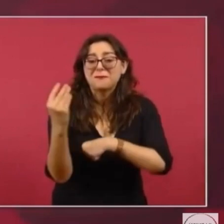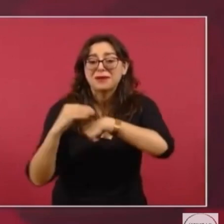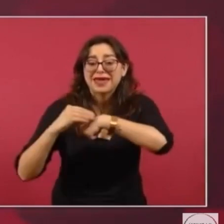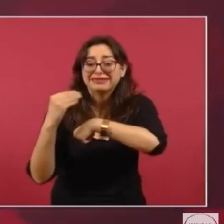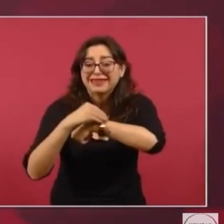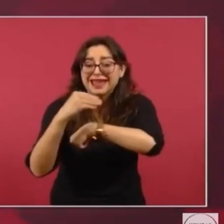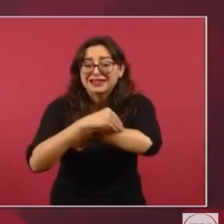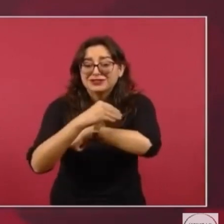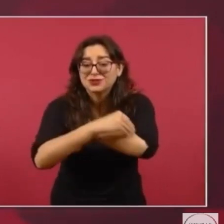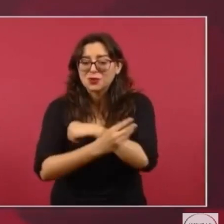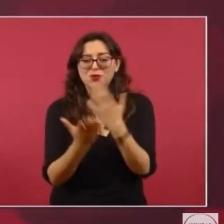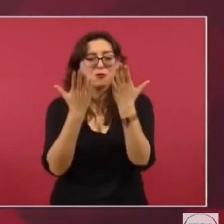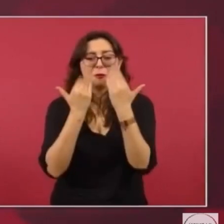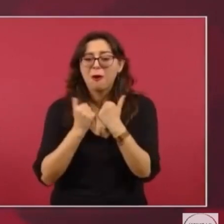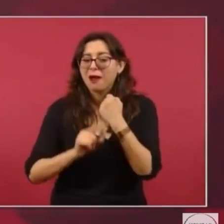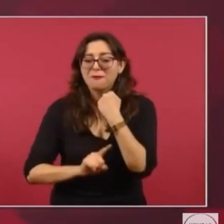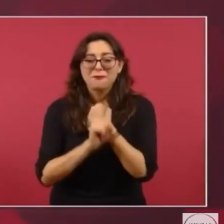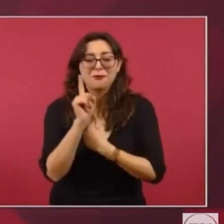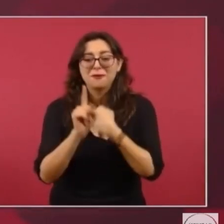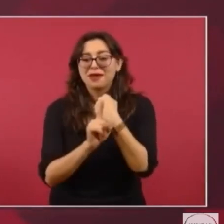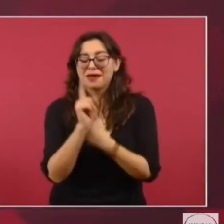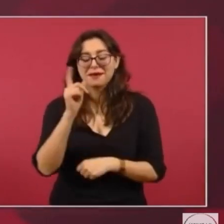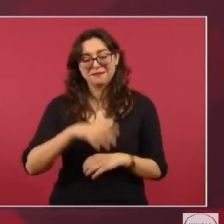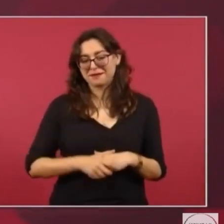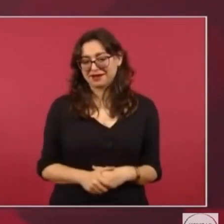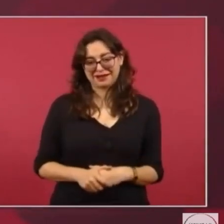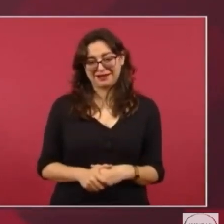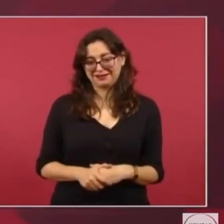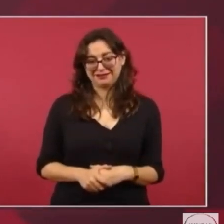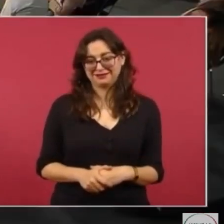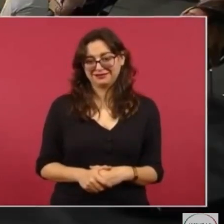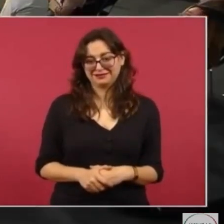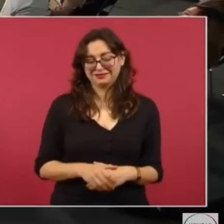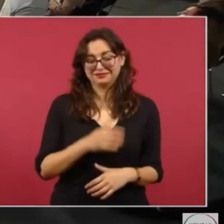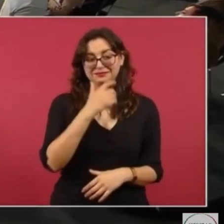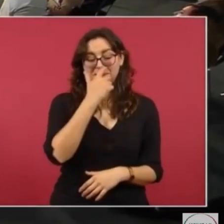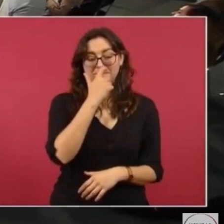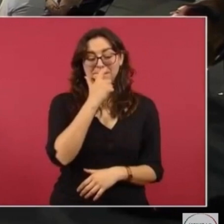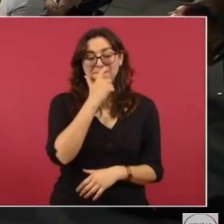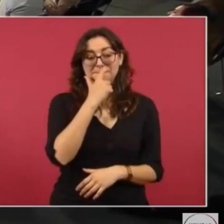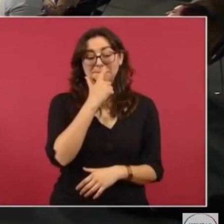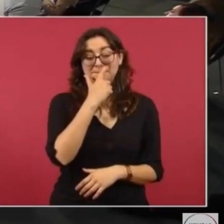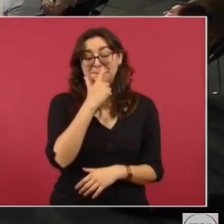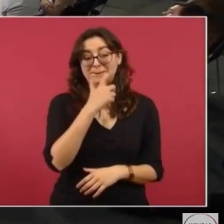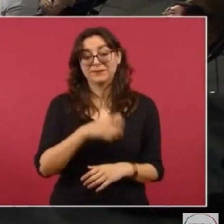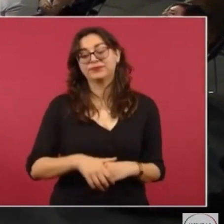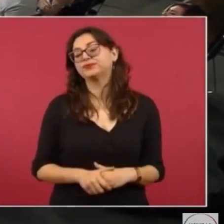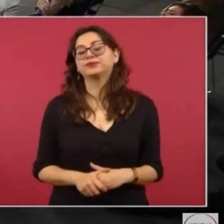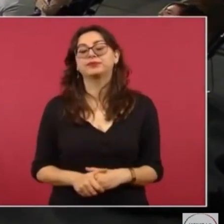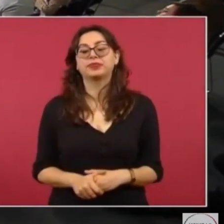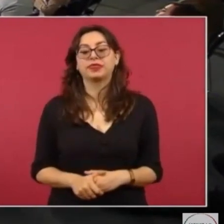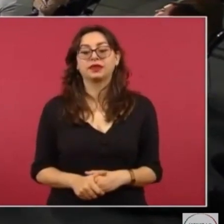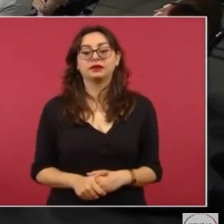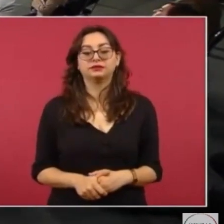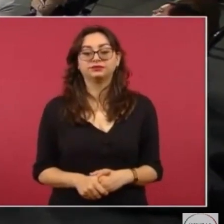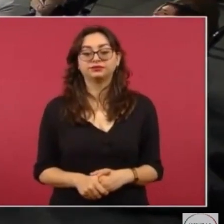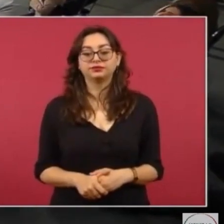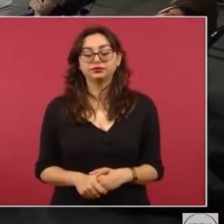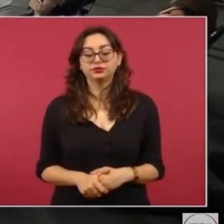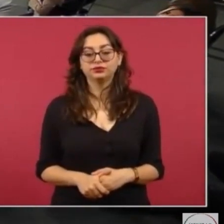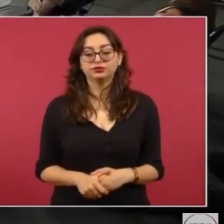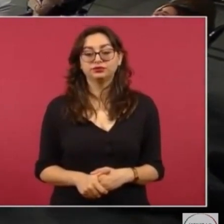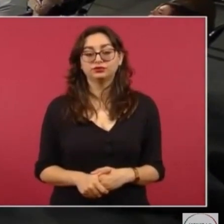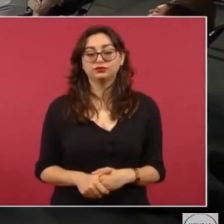¿Sí? Ese es el pretexto. Es como lo que hacen los ministros de la